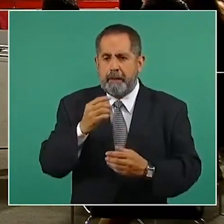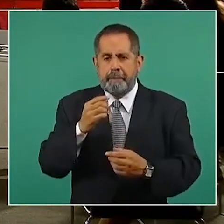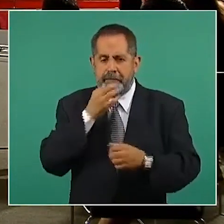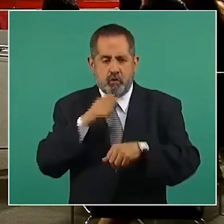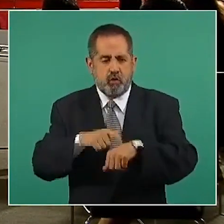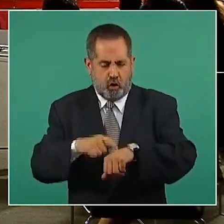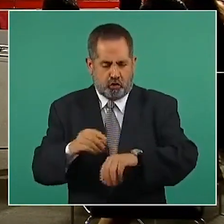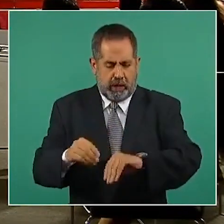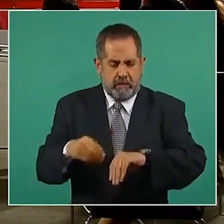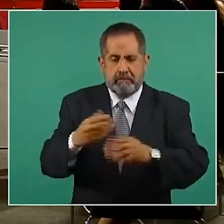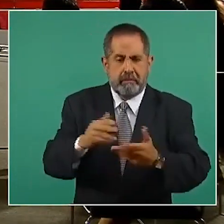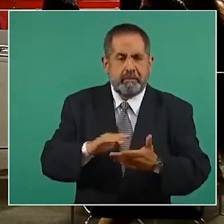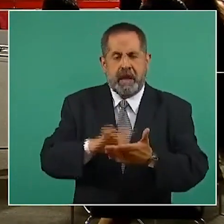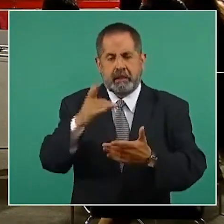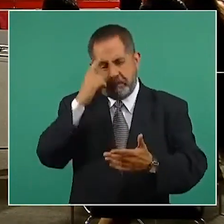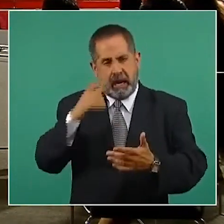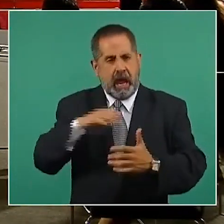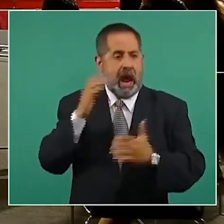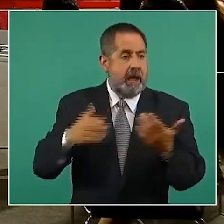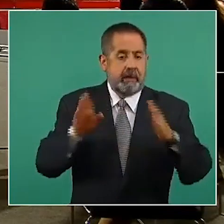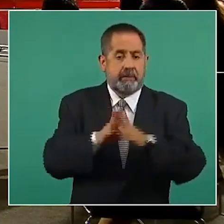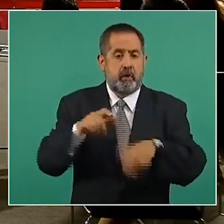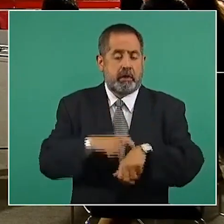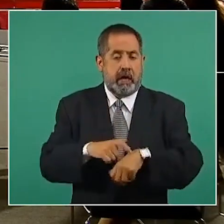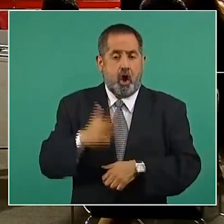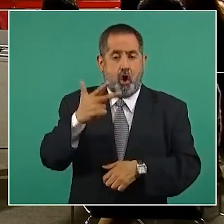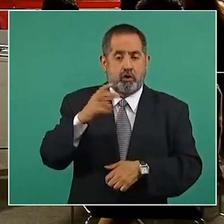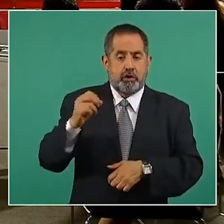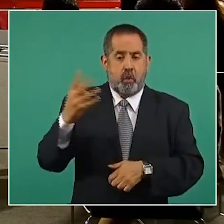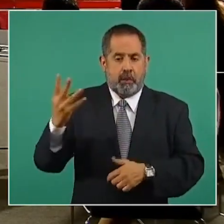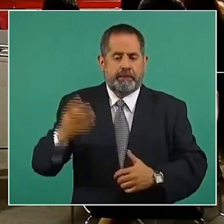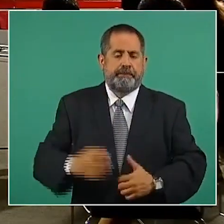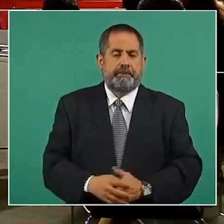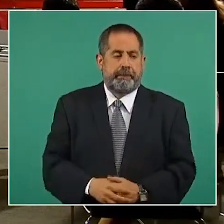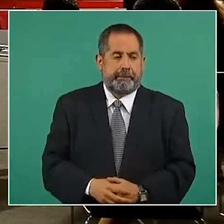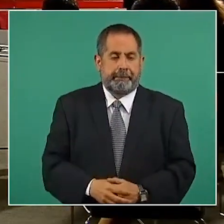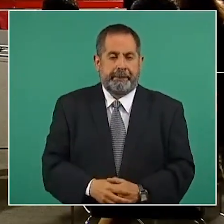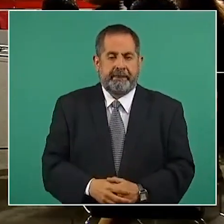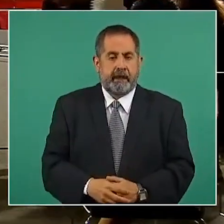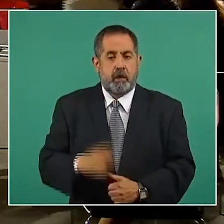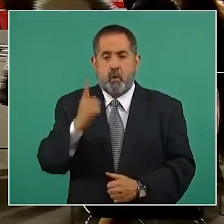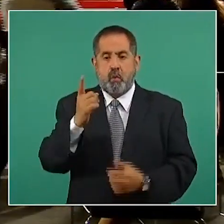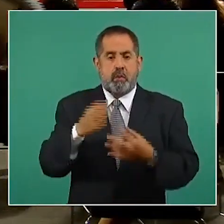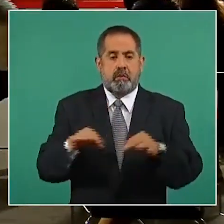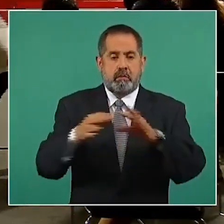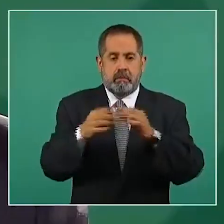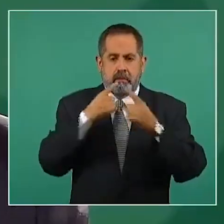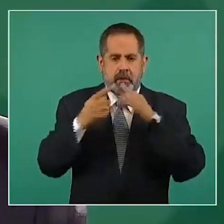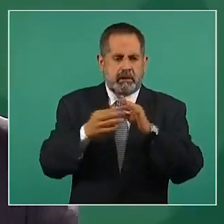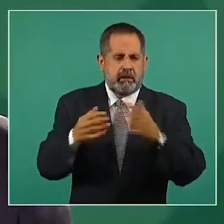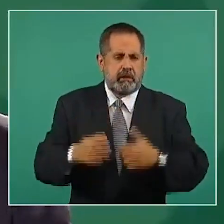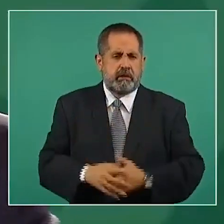adicionales para completar este cierre cuando son las 24 minutos. Una cosa que es muy importante es tener